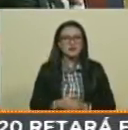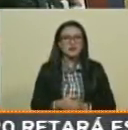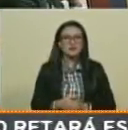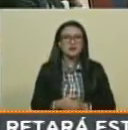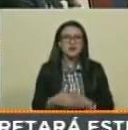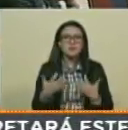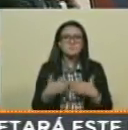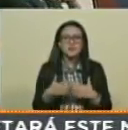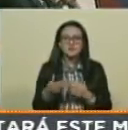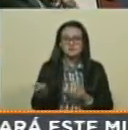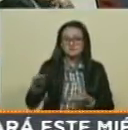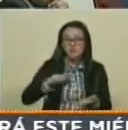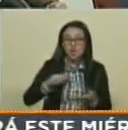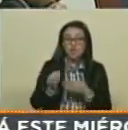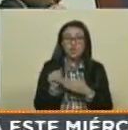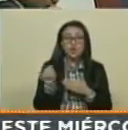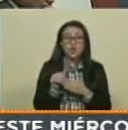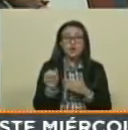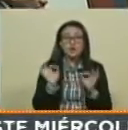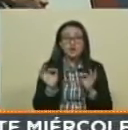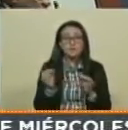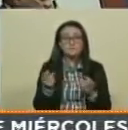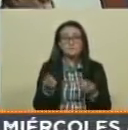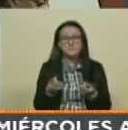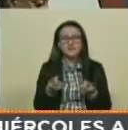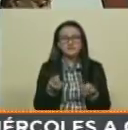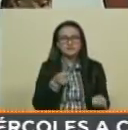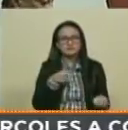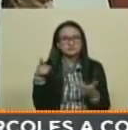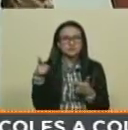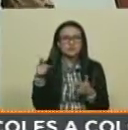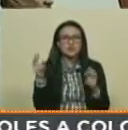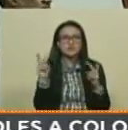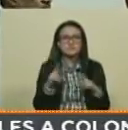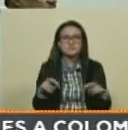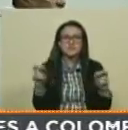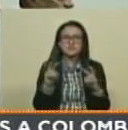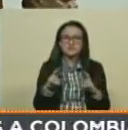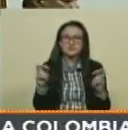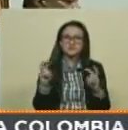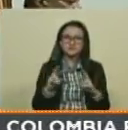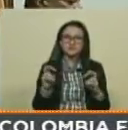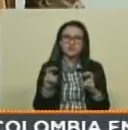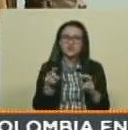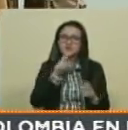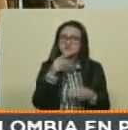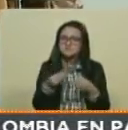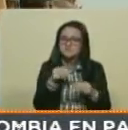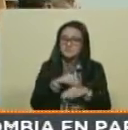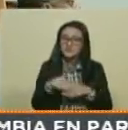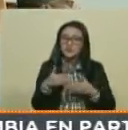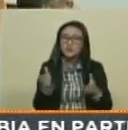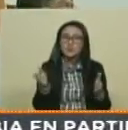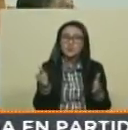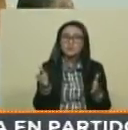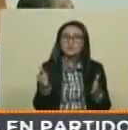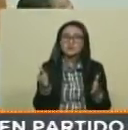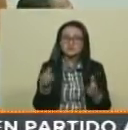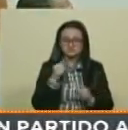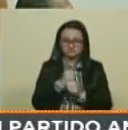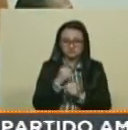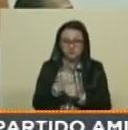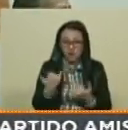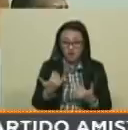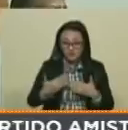que recibió divisas estableció un precio de importación. Estas investigaciones hechas por el Ministerio Público bajo nuestra gestión, que estamos